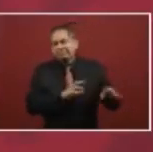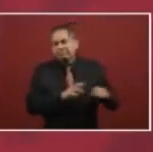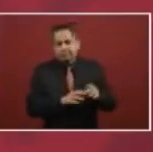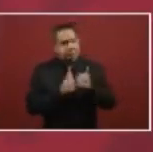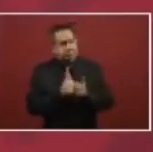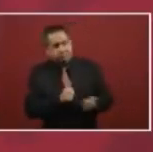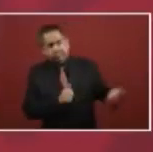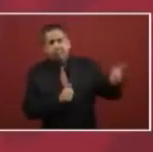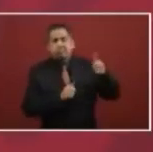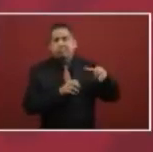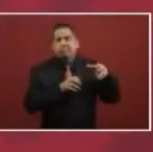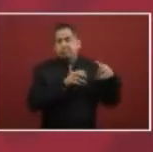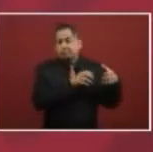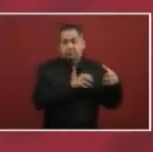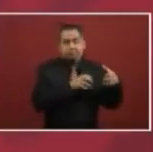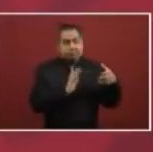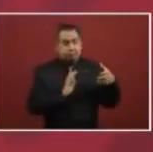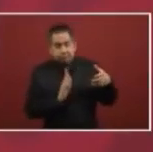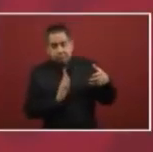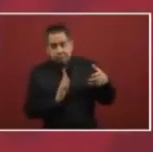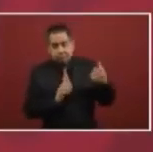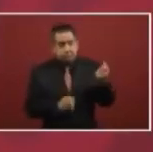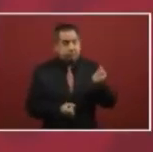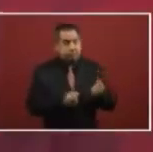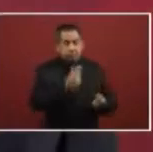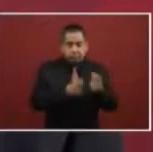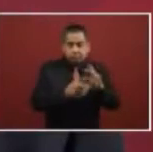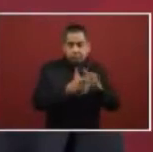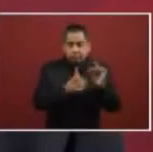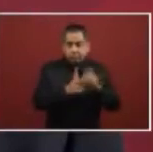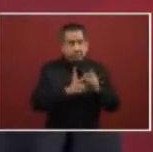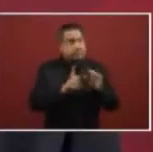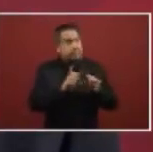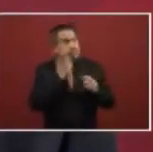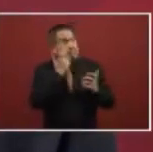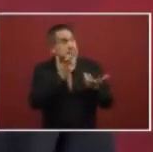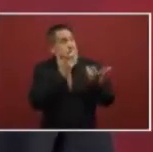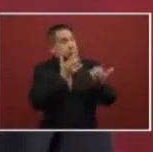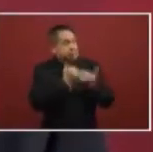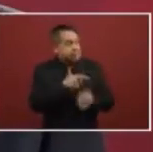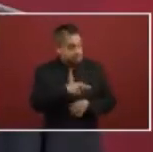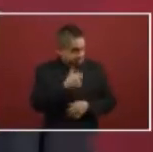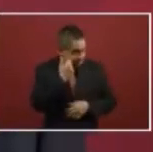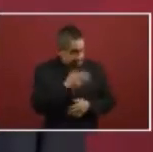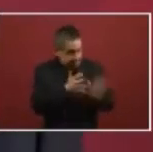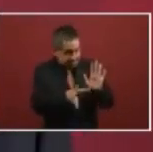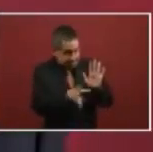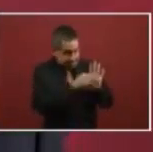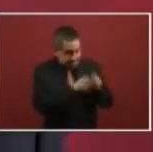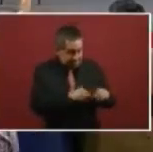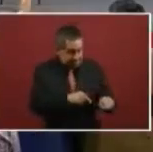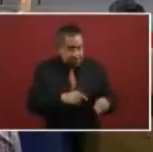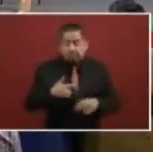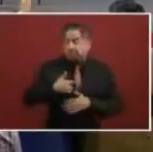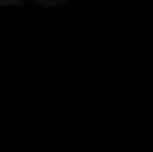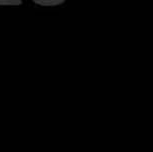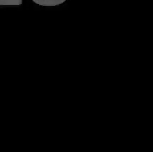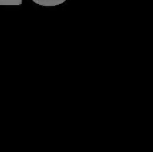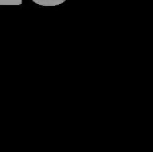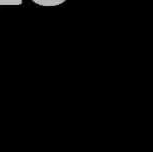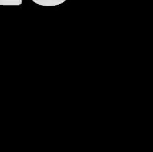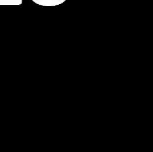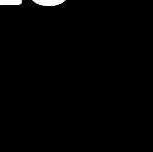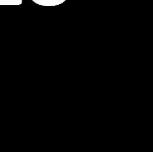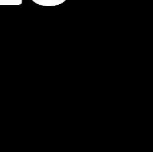arriba, pero como hay mucho aspiracionismo, ya todo mundo también se siente fifí.